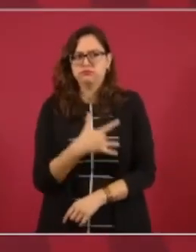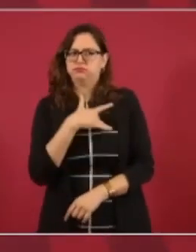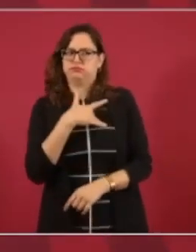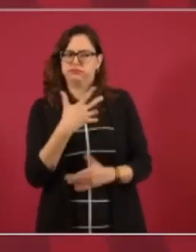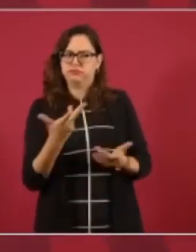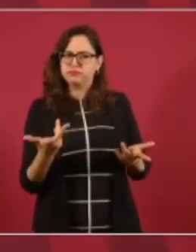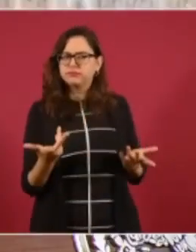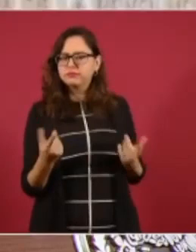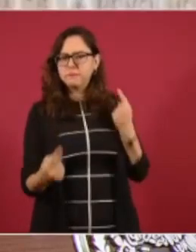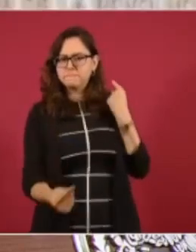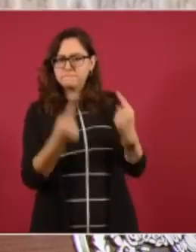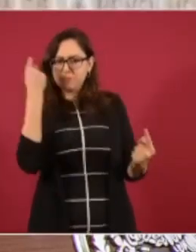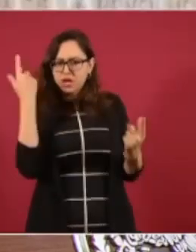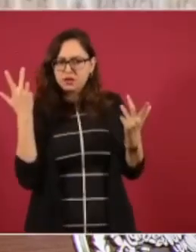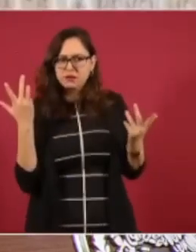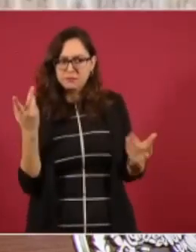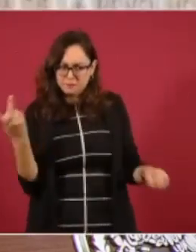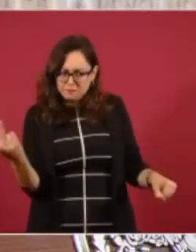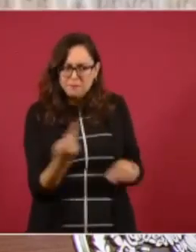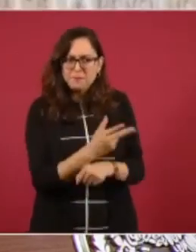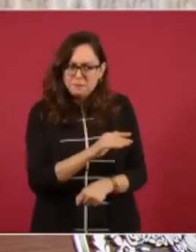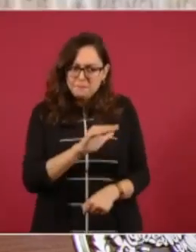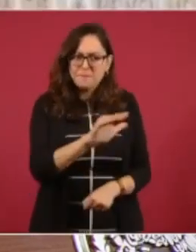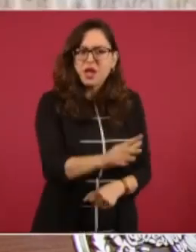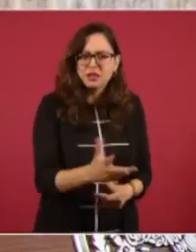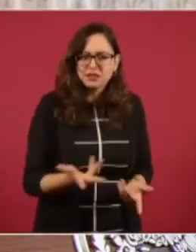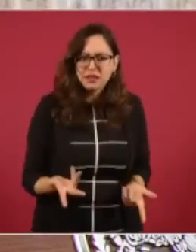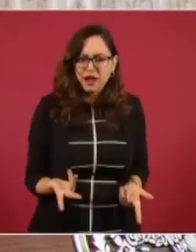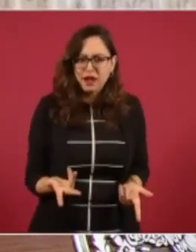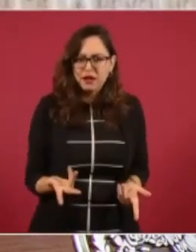ni lo que merecemos.